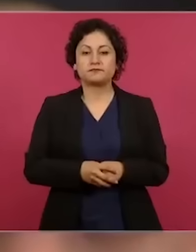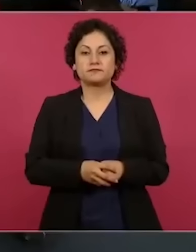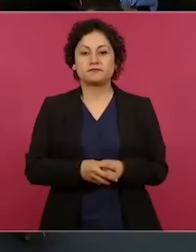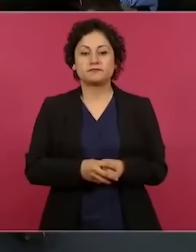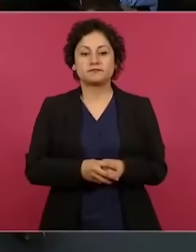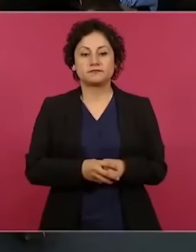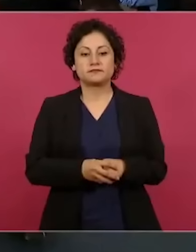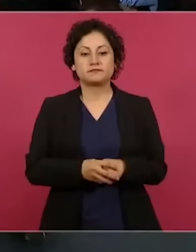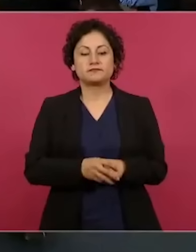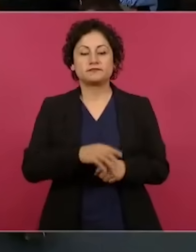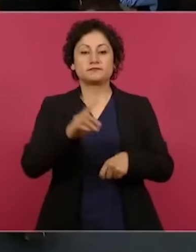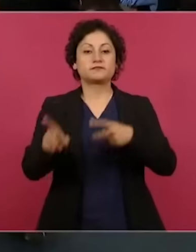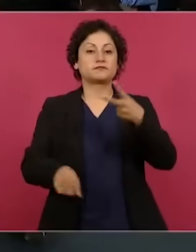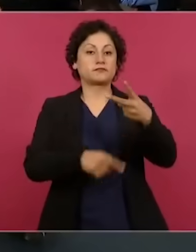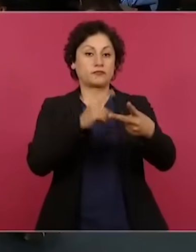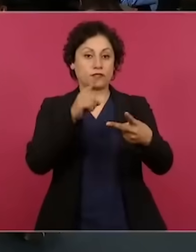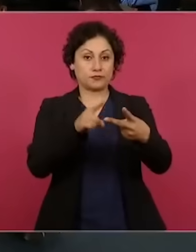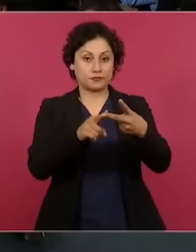Dos,